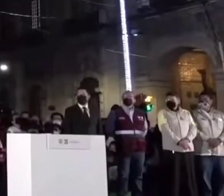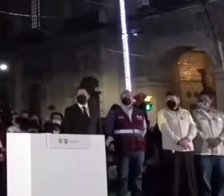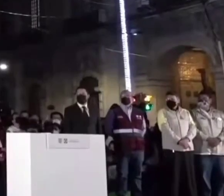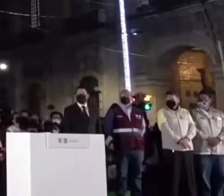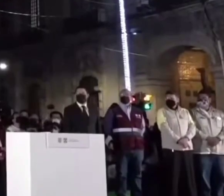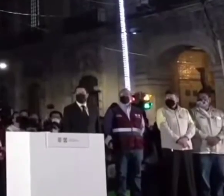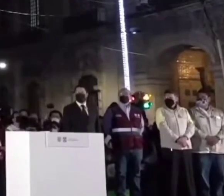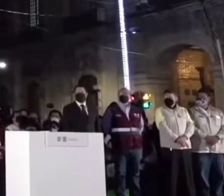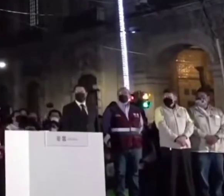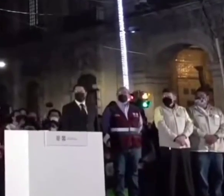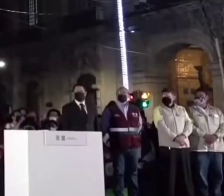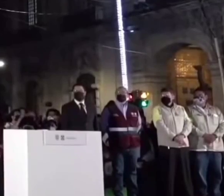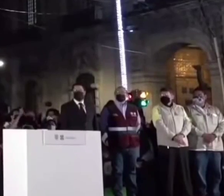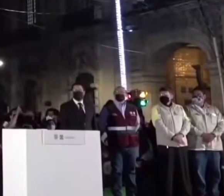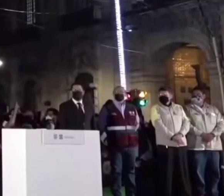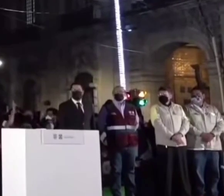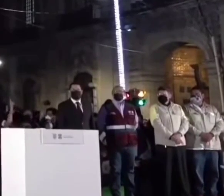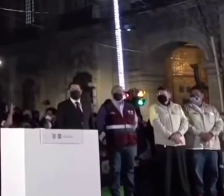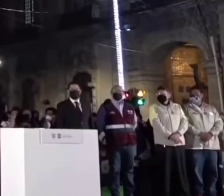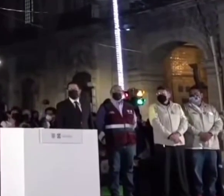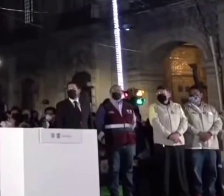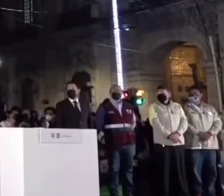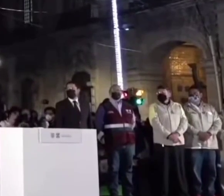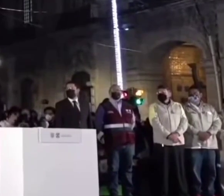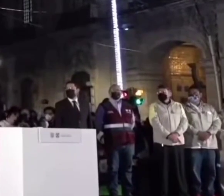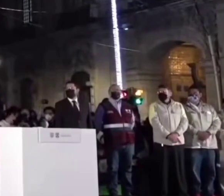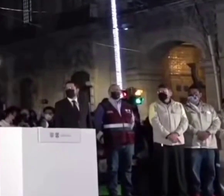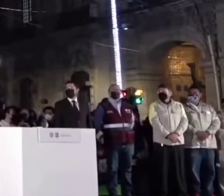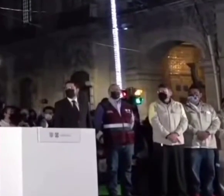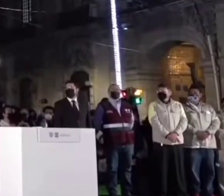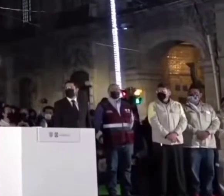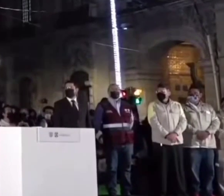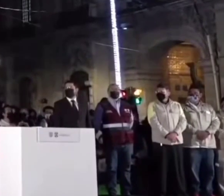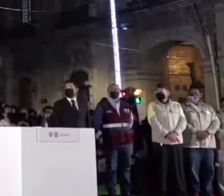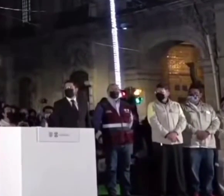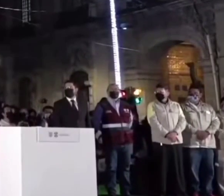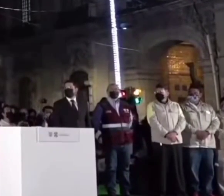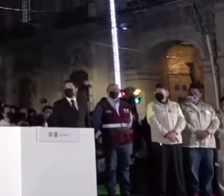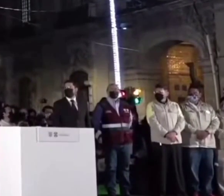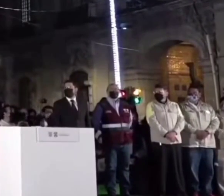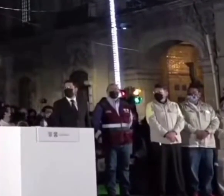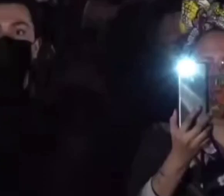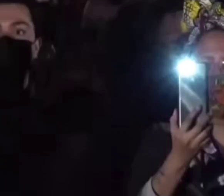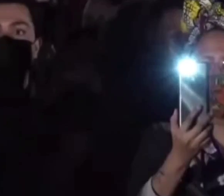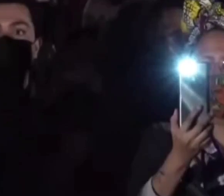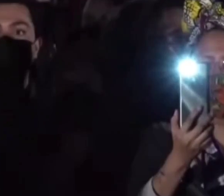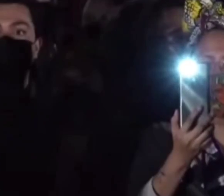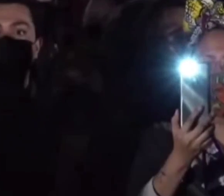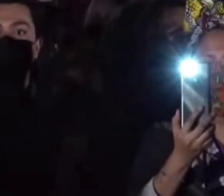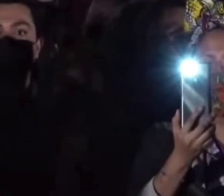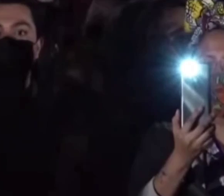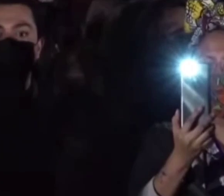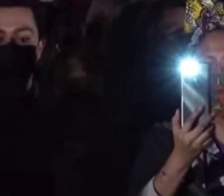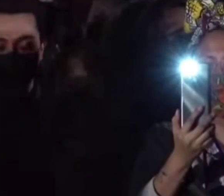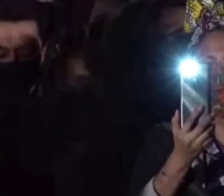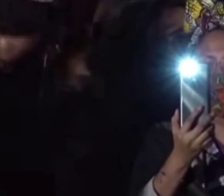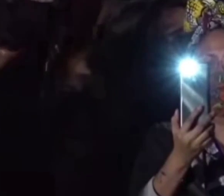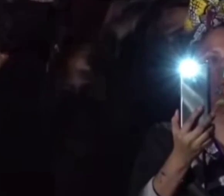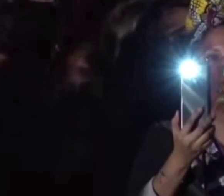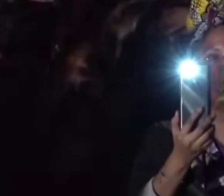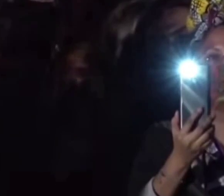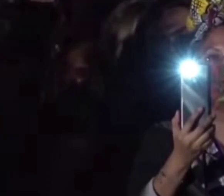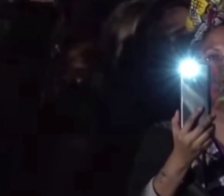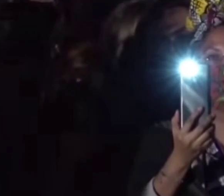complicados, difíciles, pero el pueblo de la Ciudad de México siempre saca la gallardía,